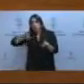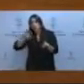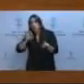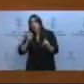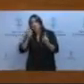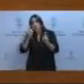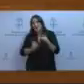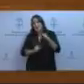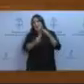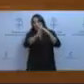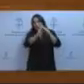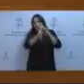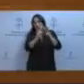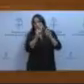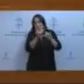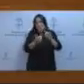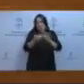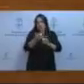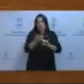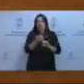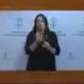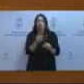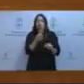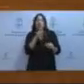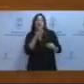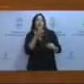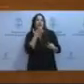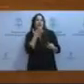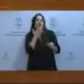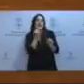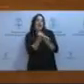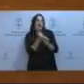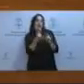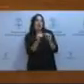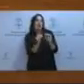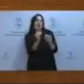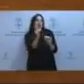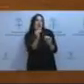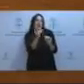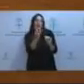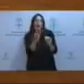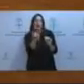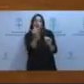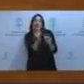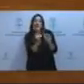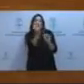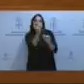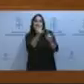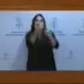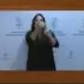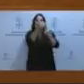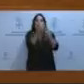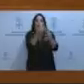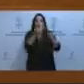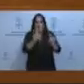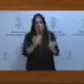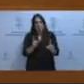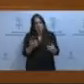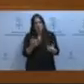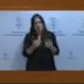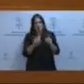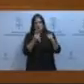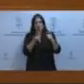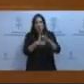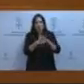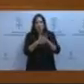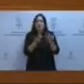puede traer a Asturias. No quedarnos contentos con que se suba el empleo en Asturias sin que se lleguen a las cifras que nosotros consideraríamos aceptables. Es cierto que es un año excepcional